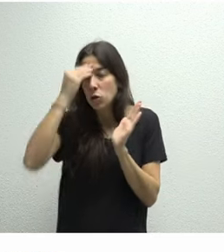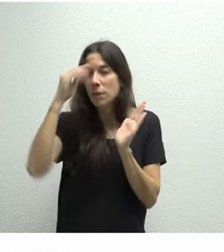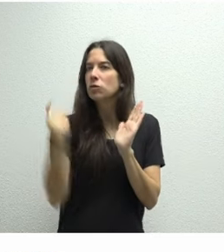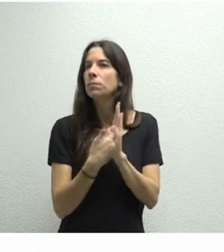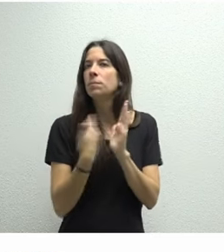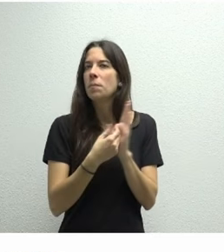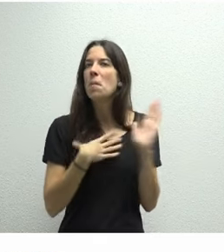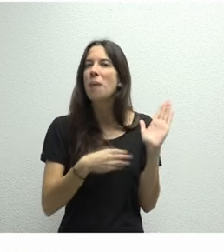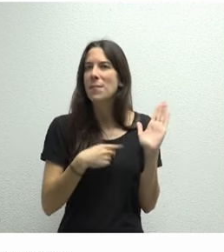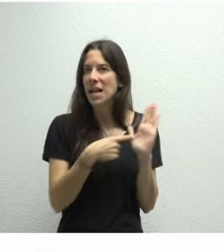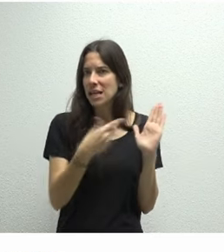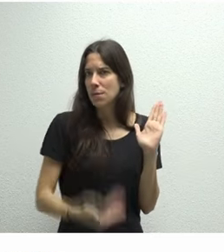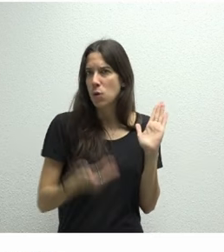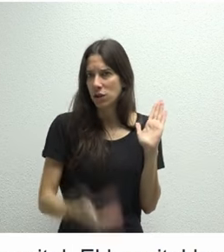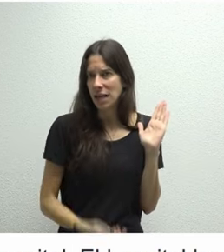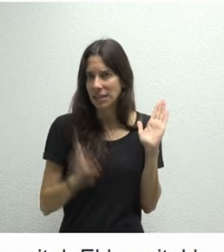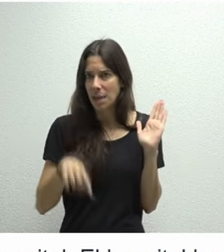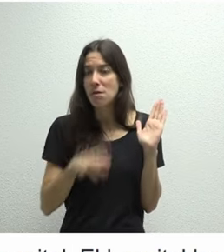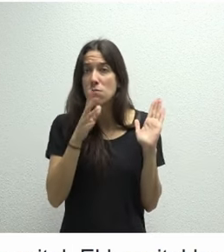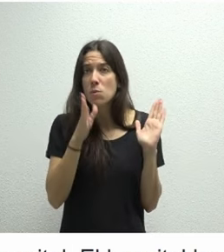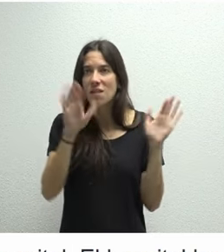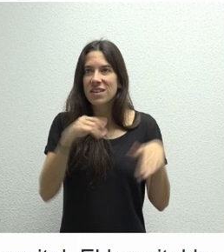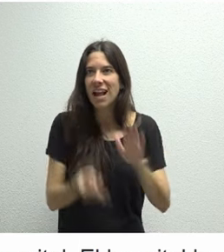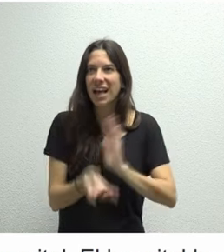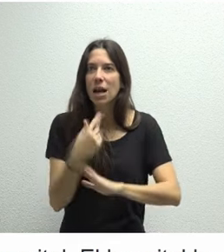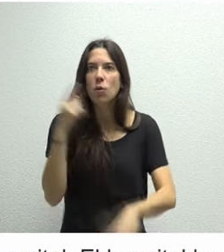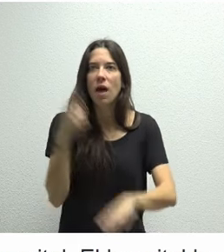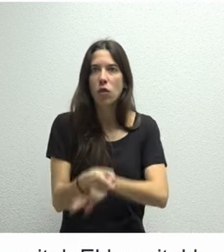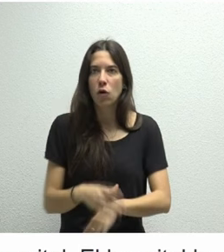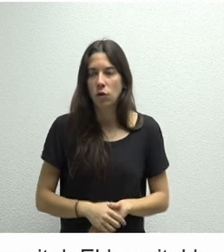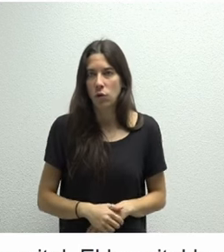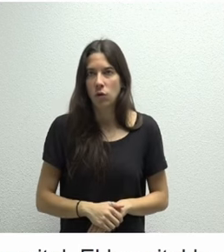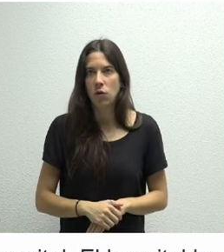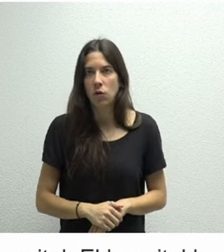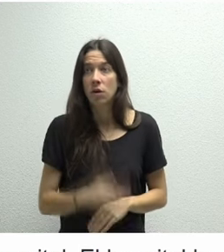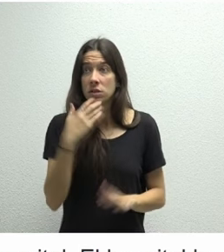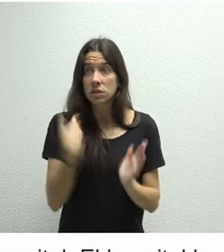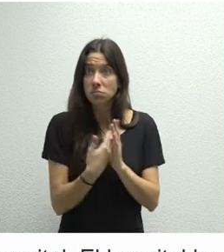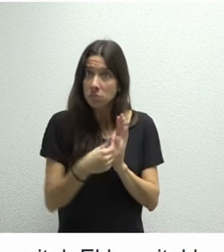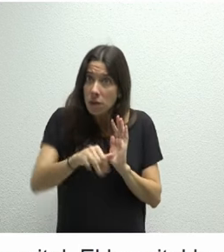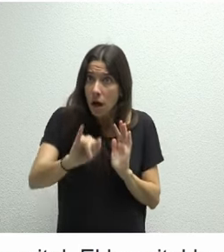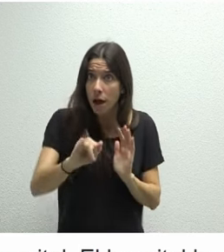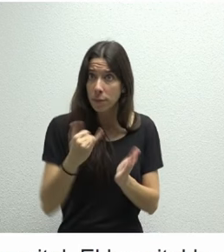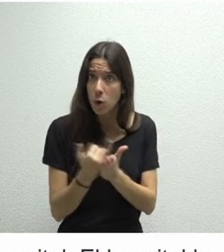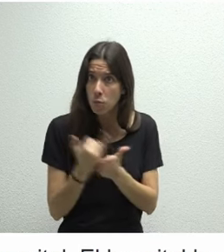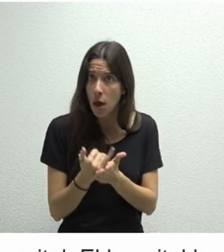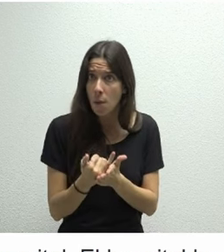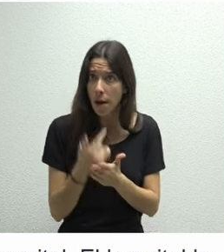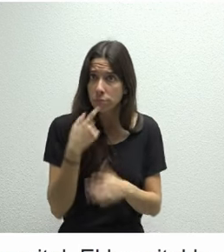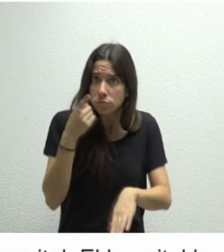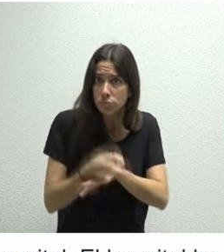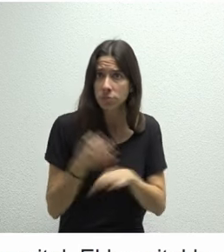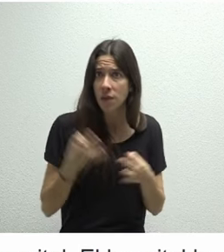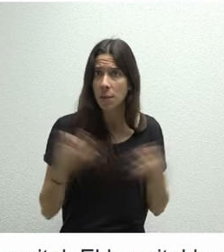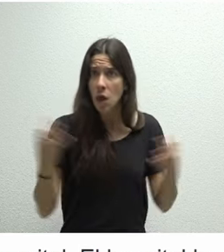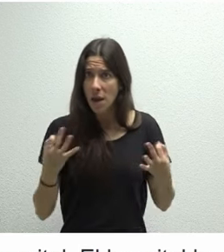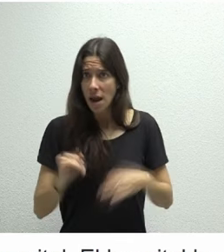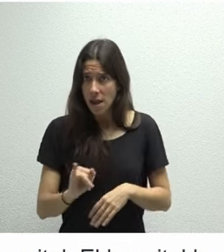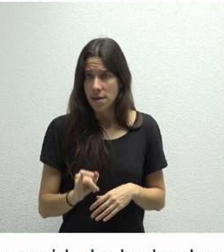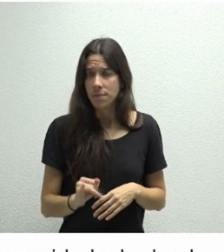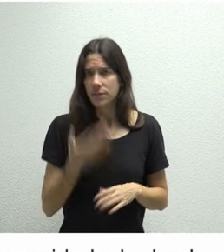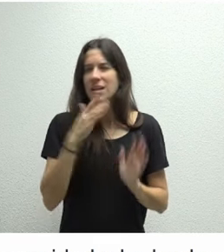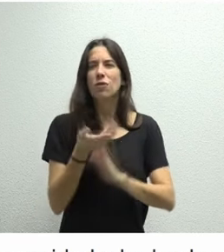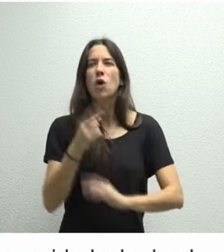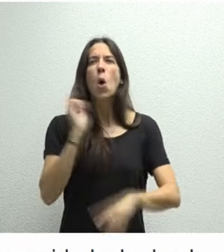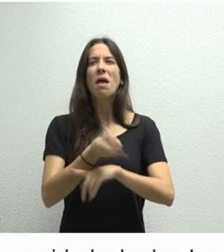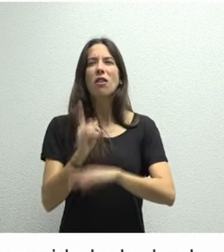papel porque esto genera una obligación Vale entonces no es una obligación ya la obligación no tiene